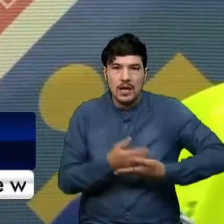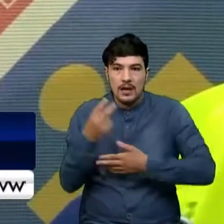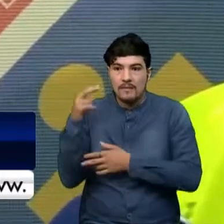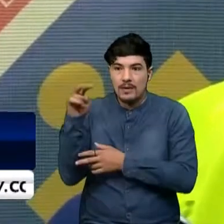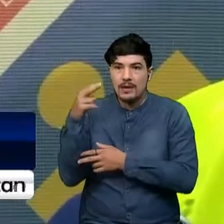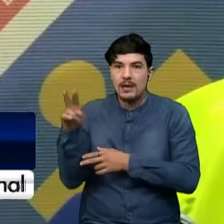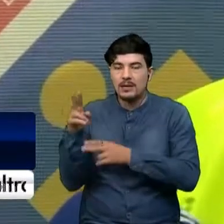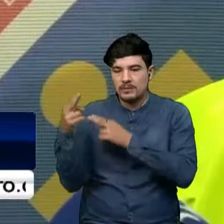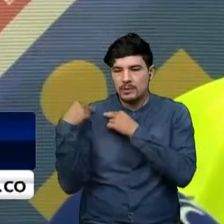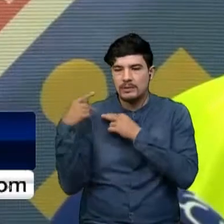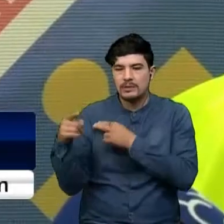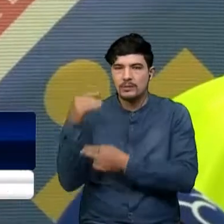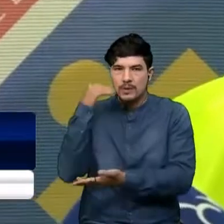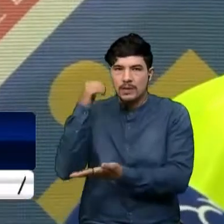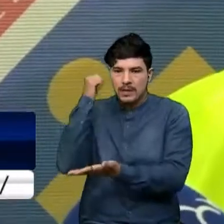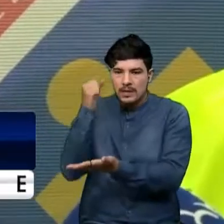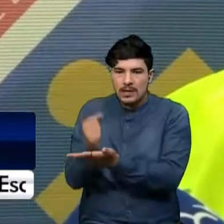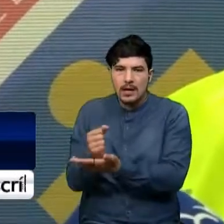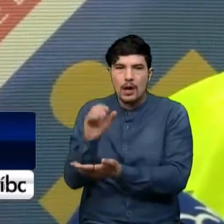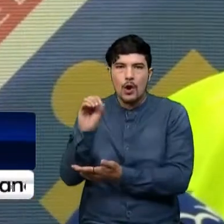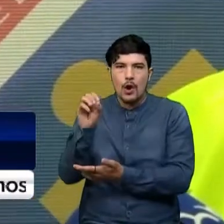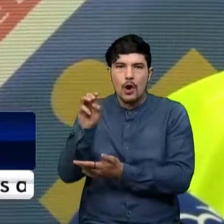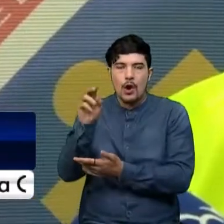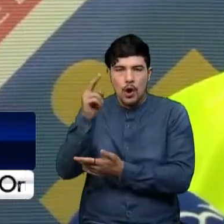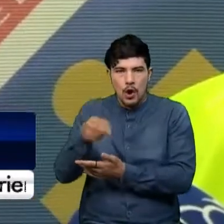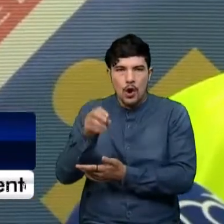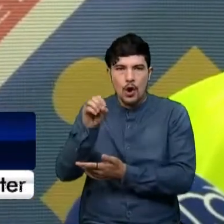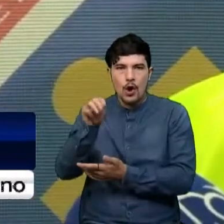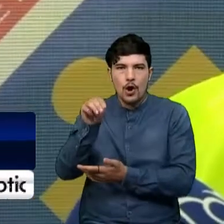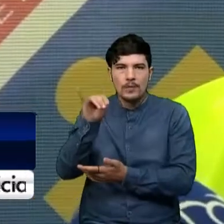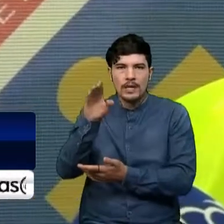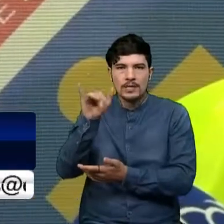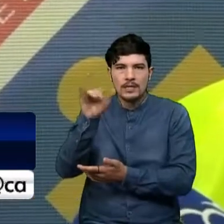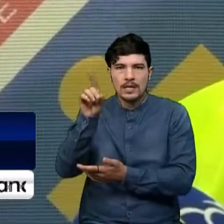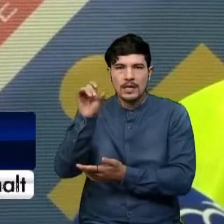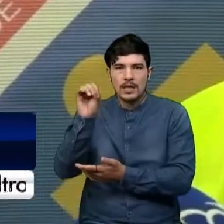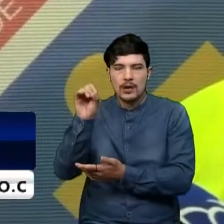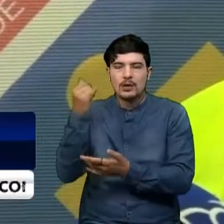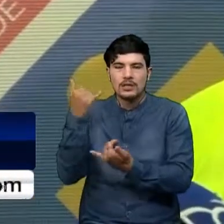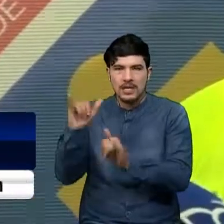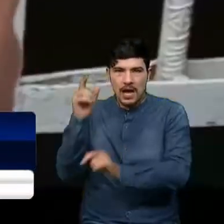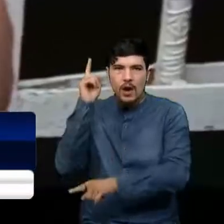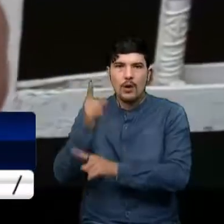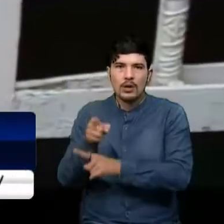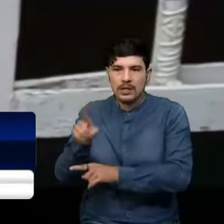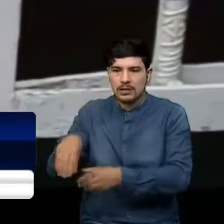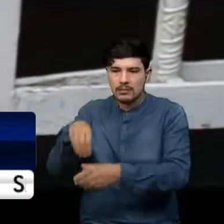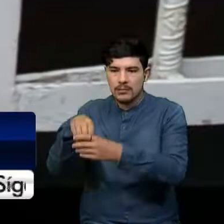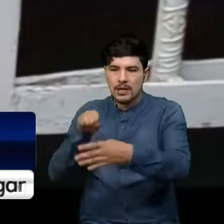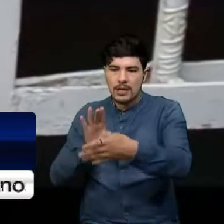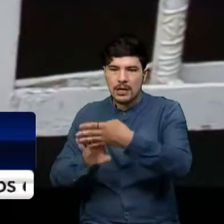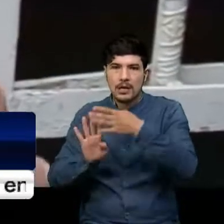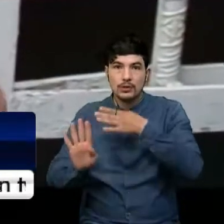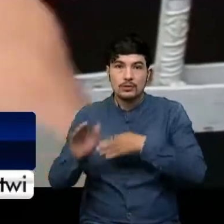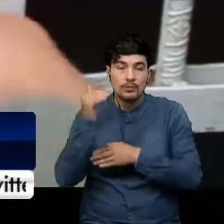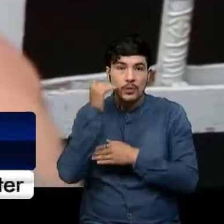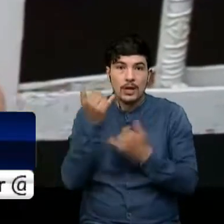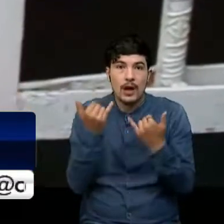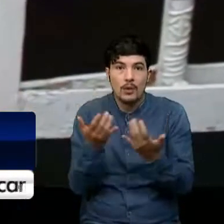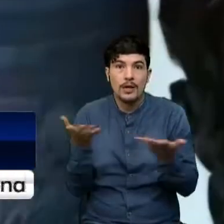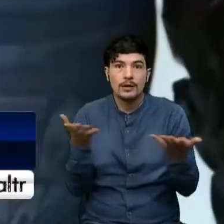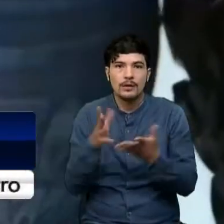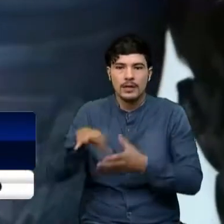por el delito de homicidio. Ya existe una medida de aseguramiento intramural en contra de esta ciudadana. La mujer se encuentra en este